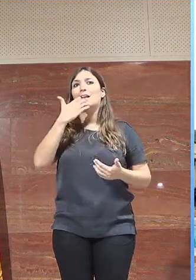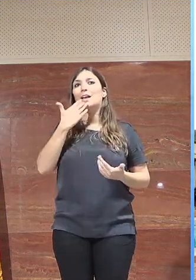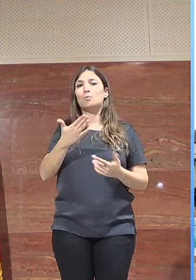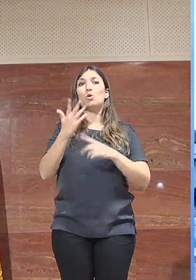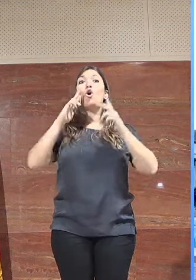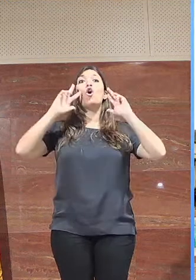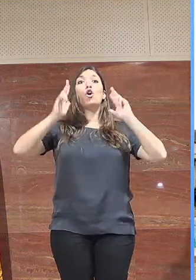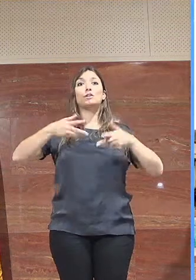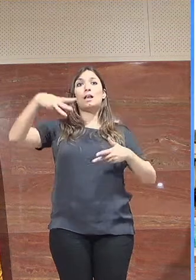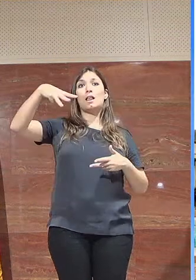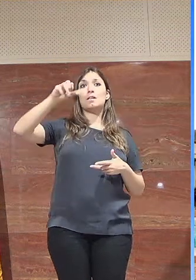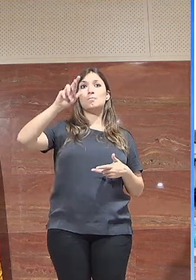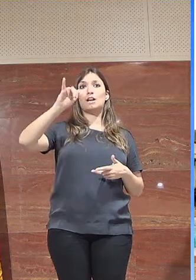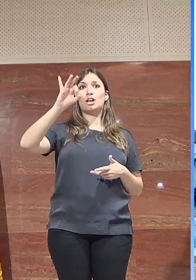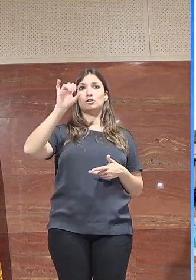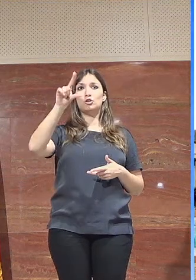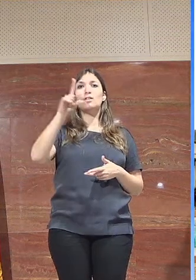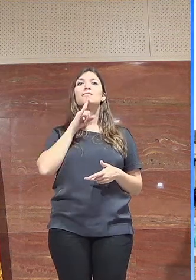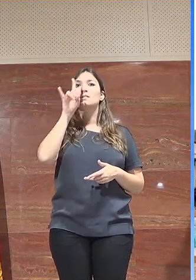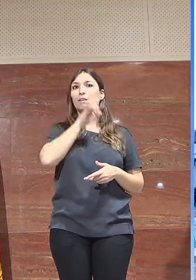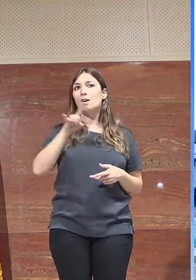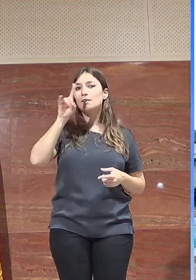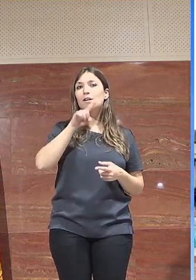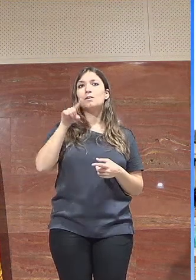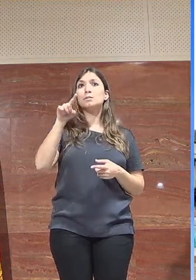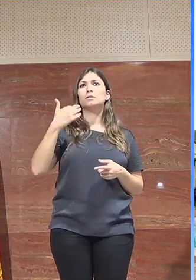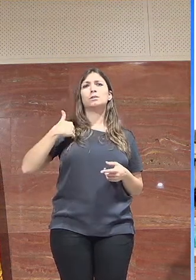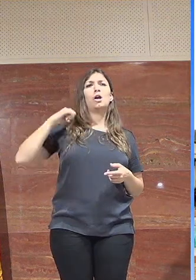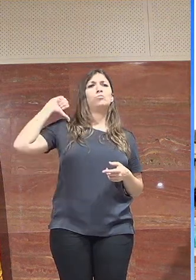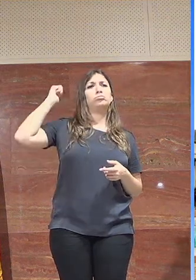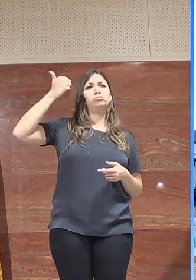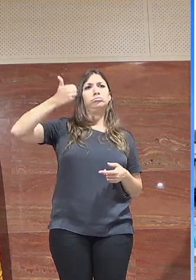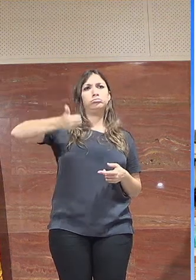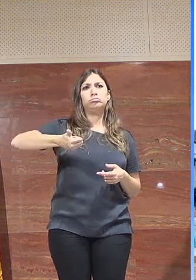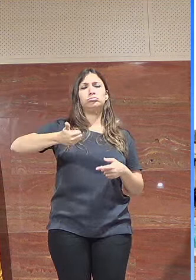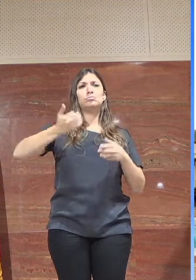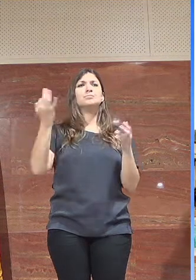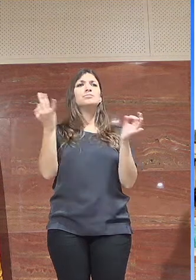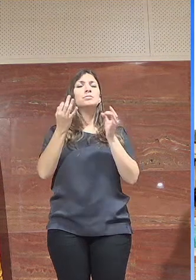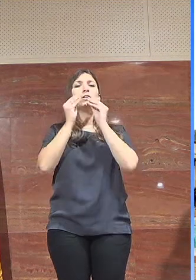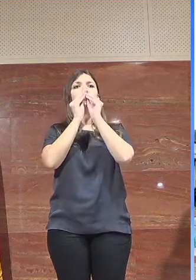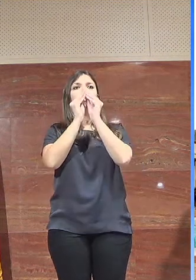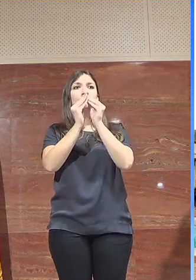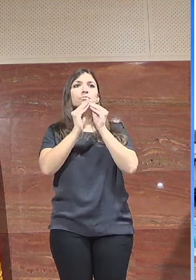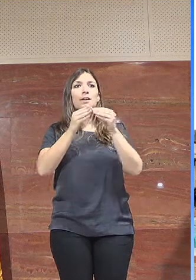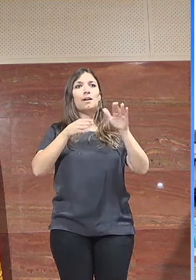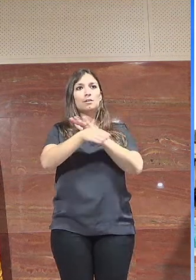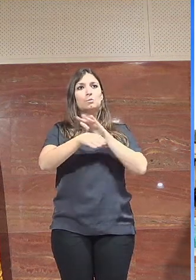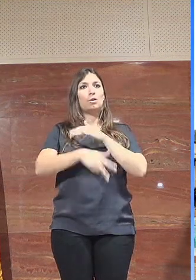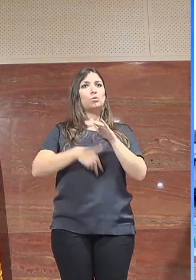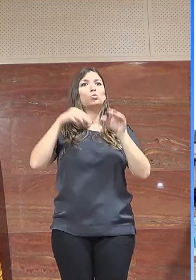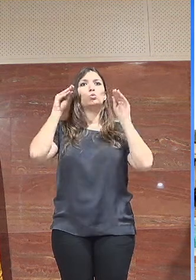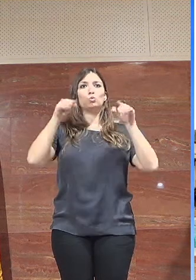Hotel Marisol, que está en las Canarias, que desde hace muchos años viene implementando la accesibilidad universal